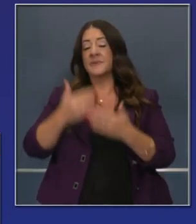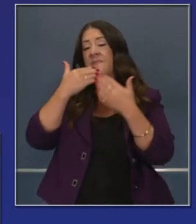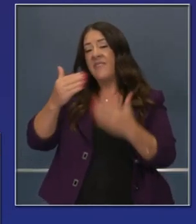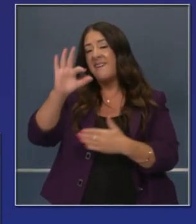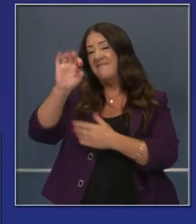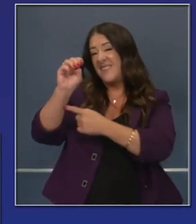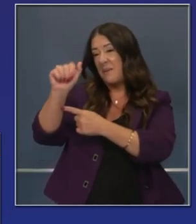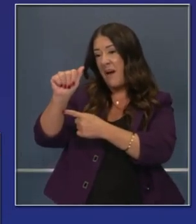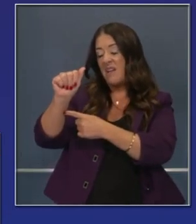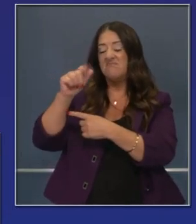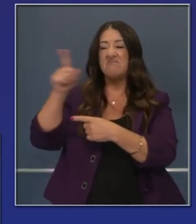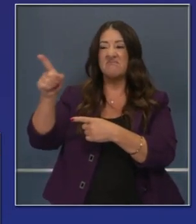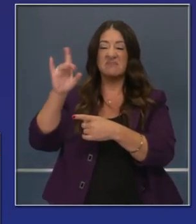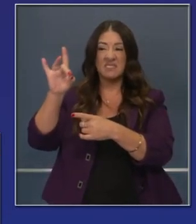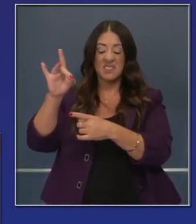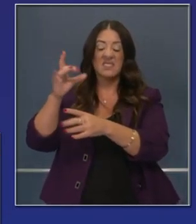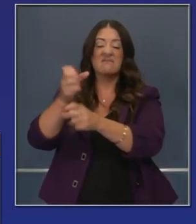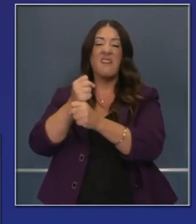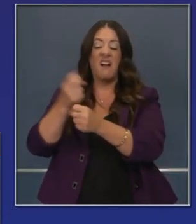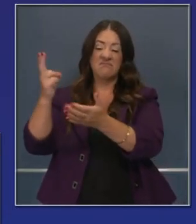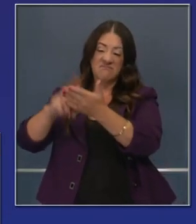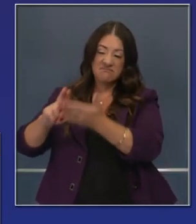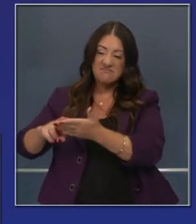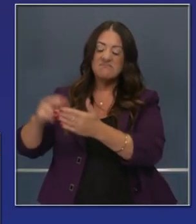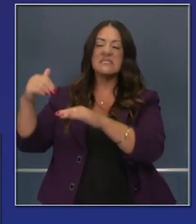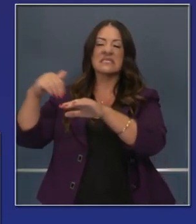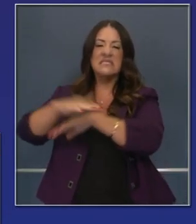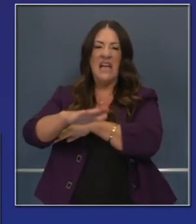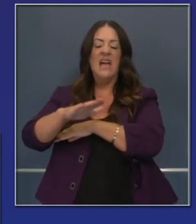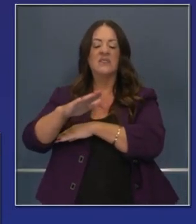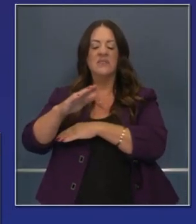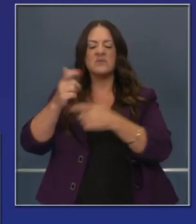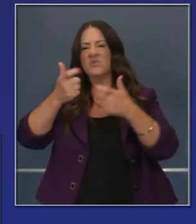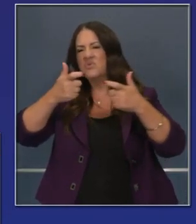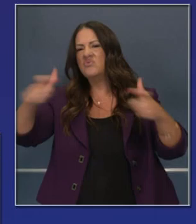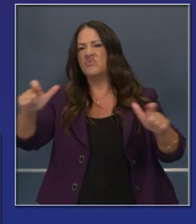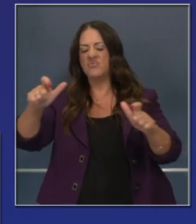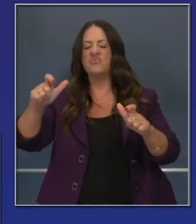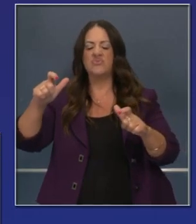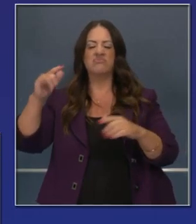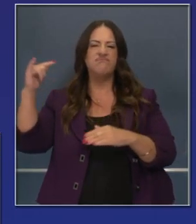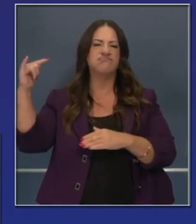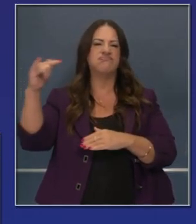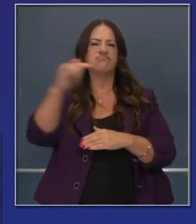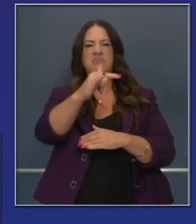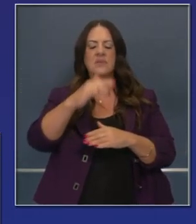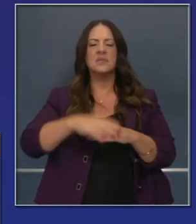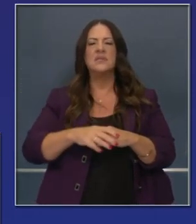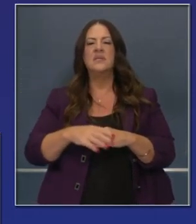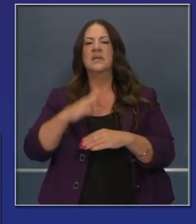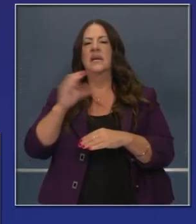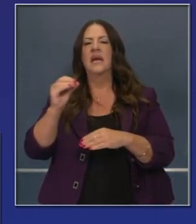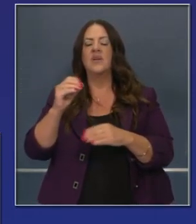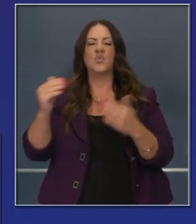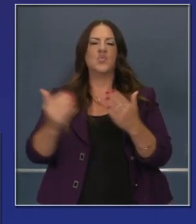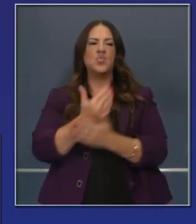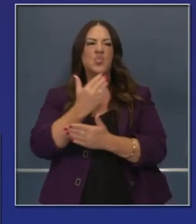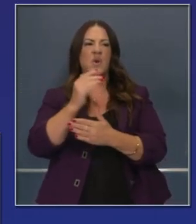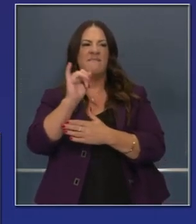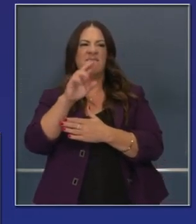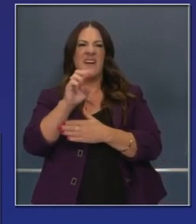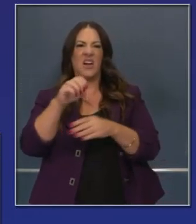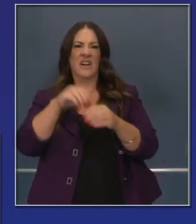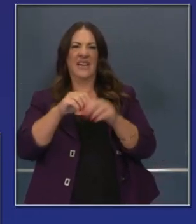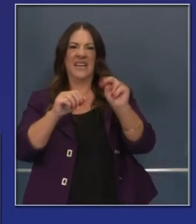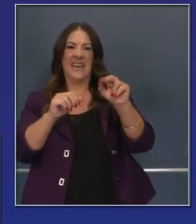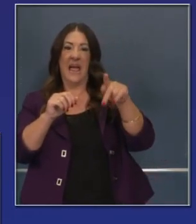FEMA, por conseguir 2 FMAGs para el incendio y el incendio nuevo